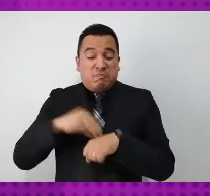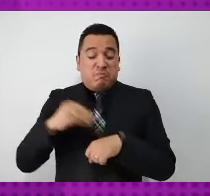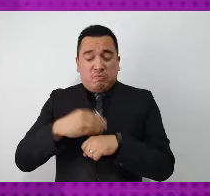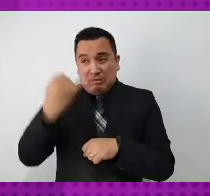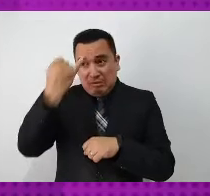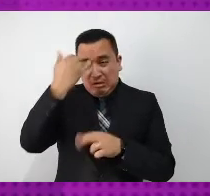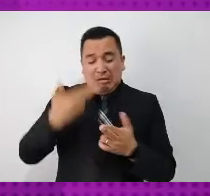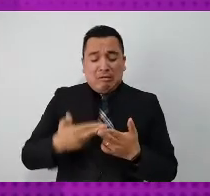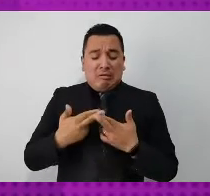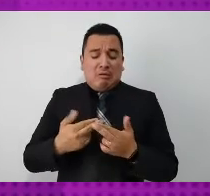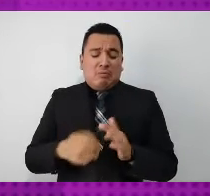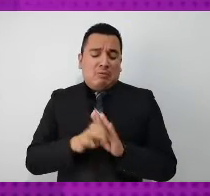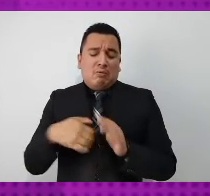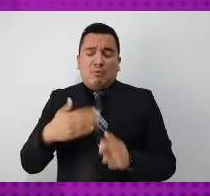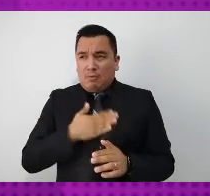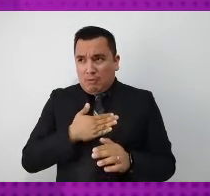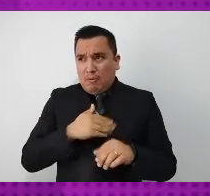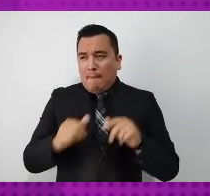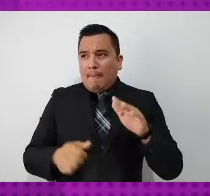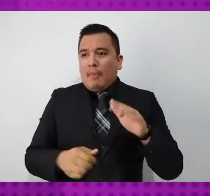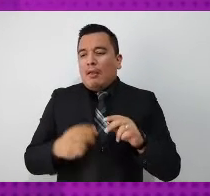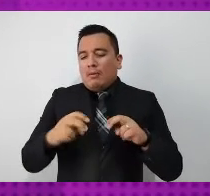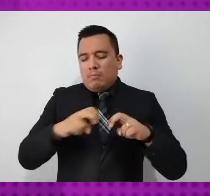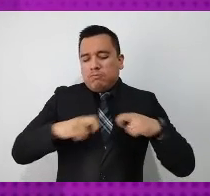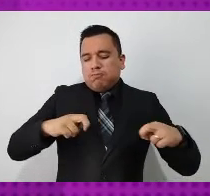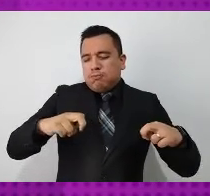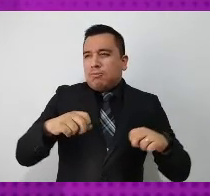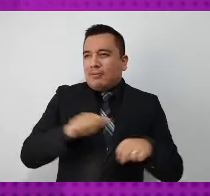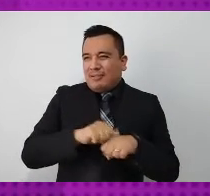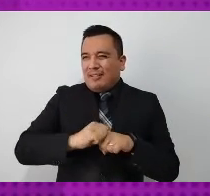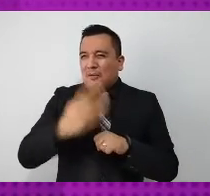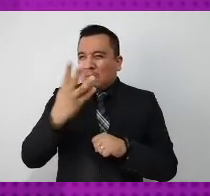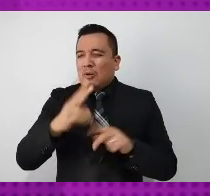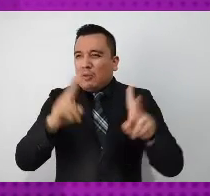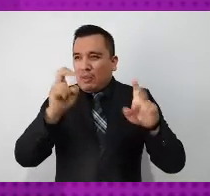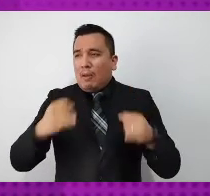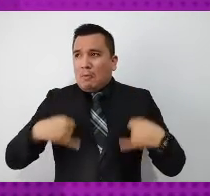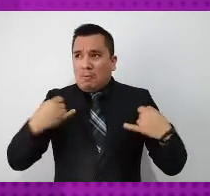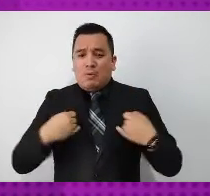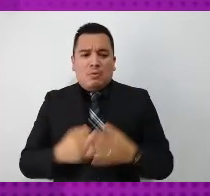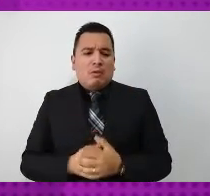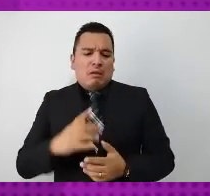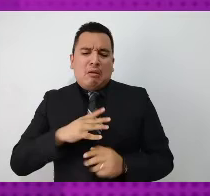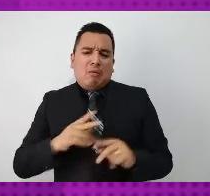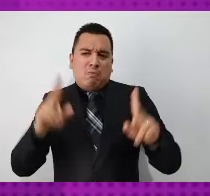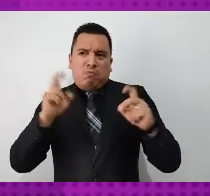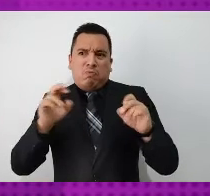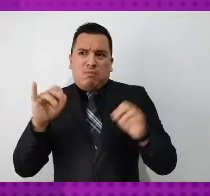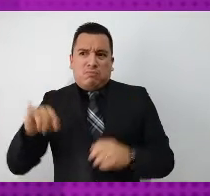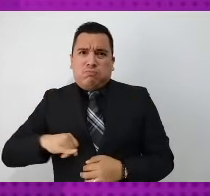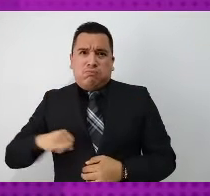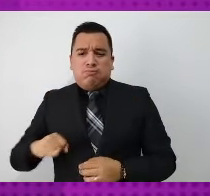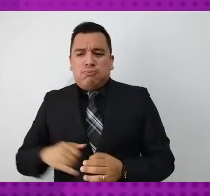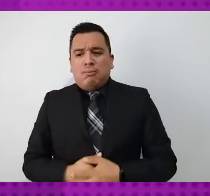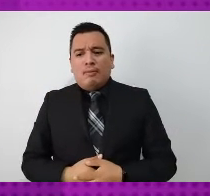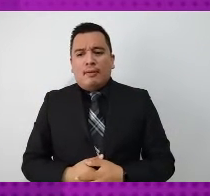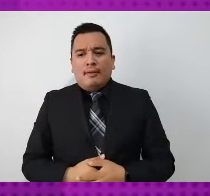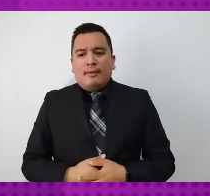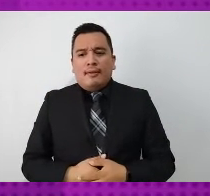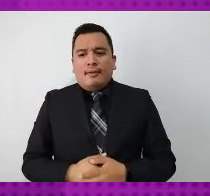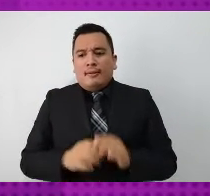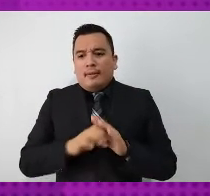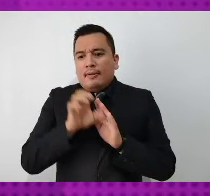sobre la juventud pues surgieron a la conversación temas muy interesantes se hizo una